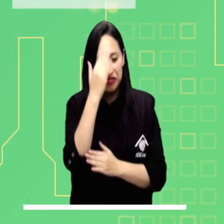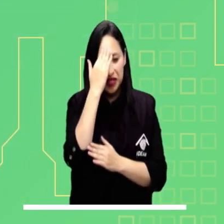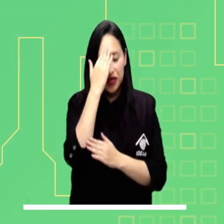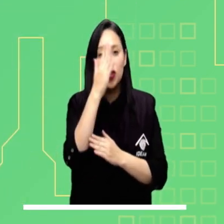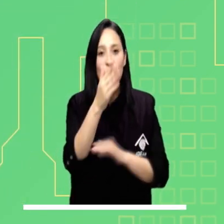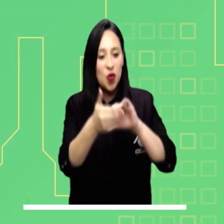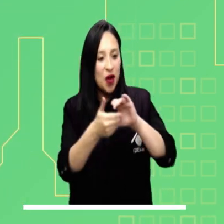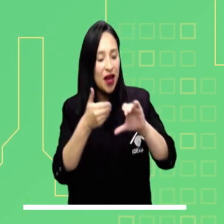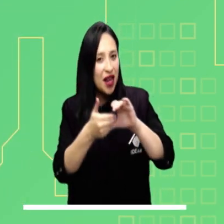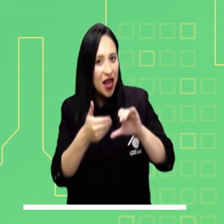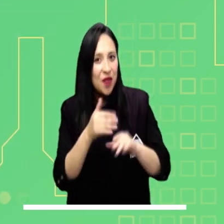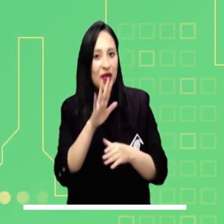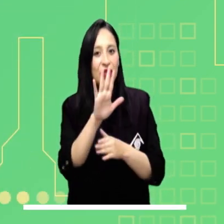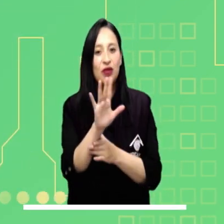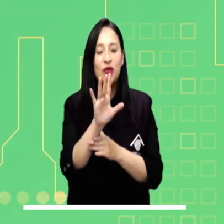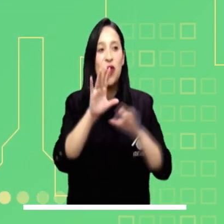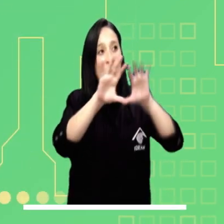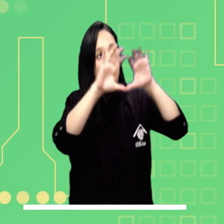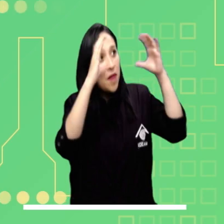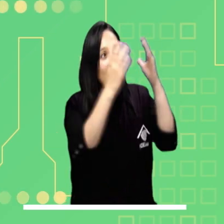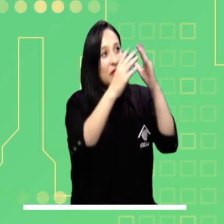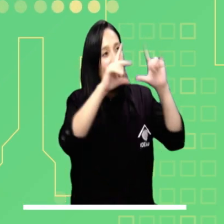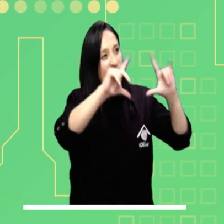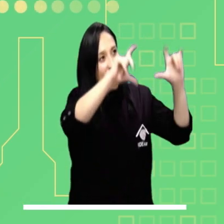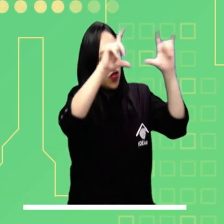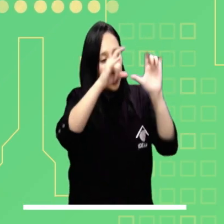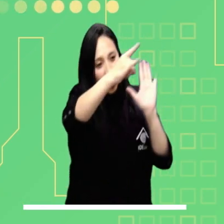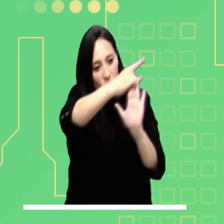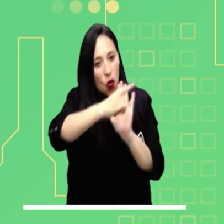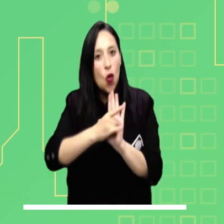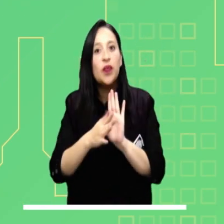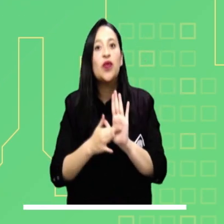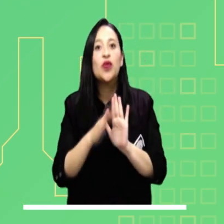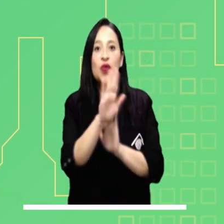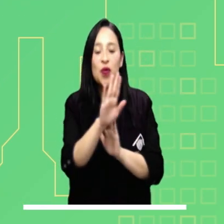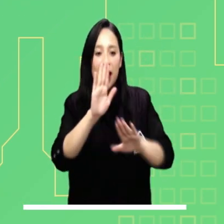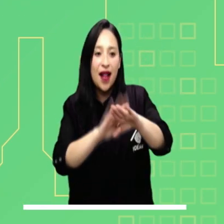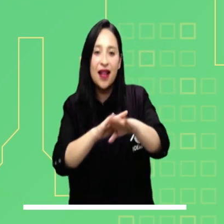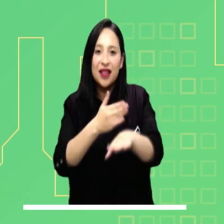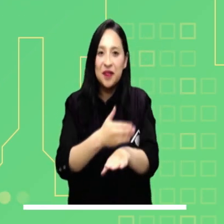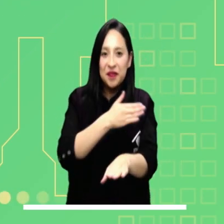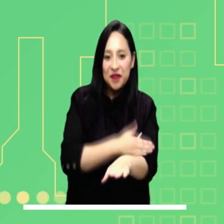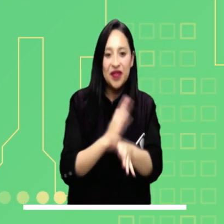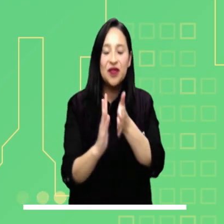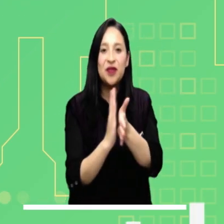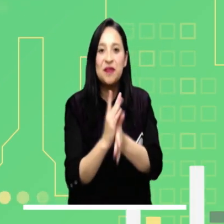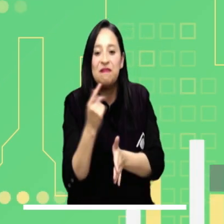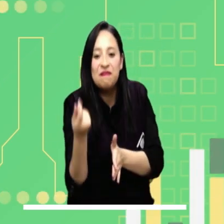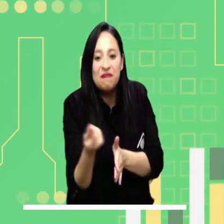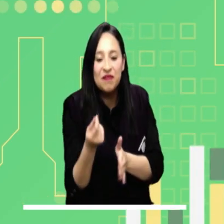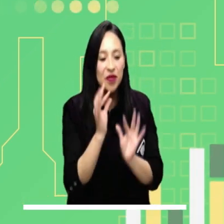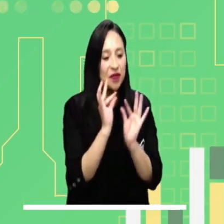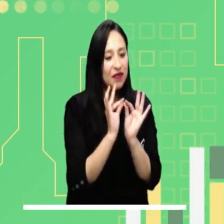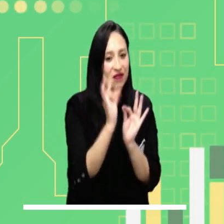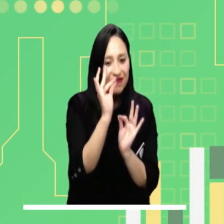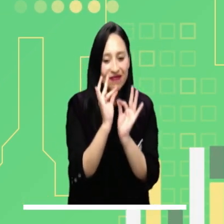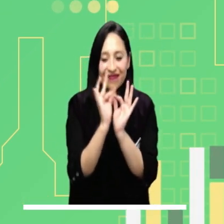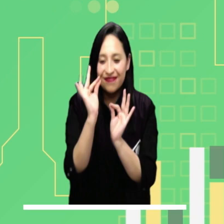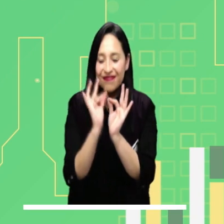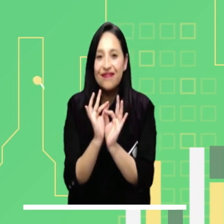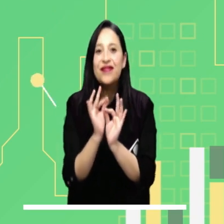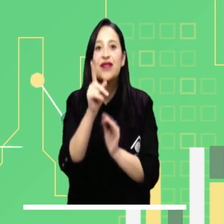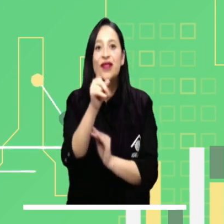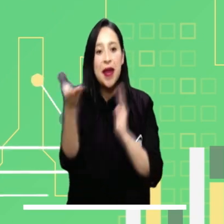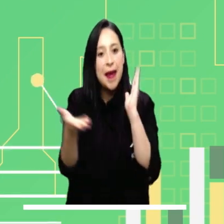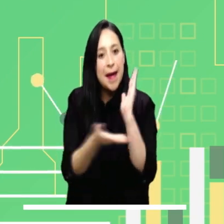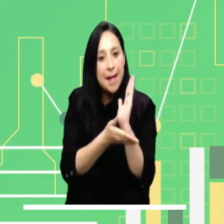Mi Pronóstico. Consulte los pronósticos del estado del tiempo, las imágenes satelitales y conozca las principales alertas